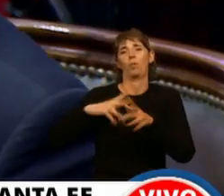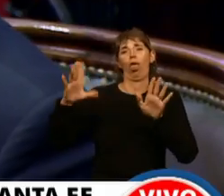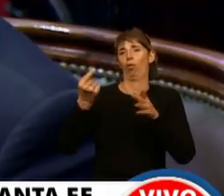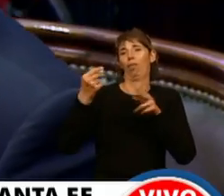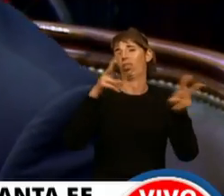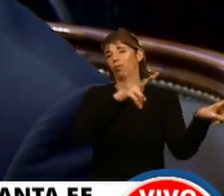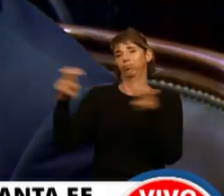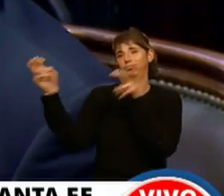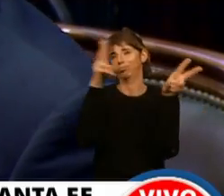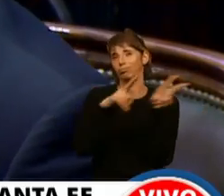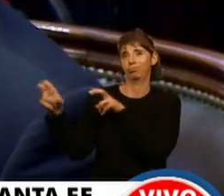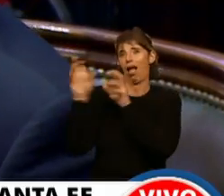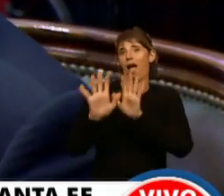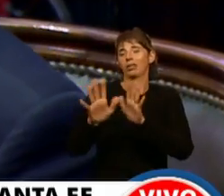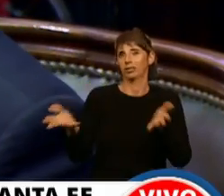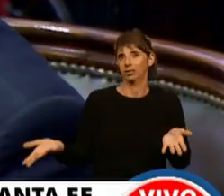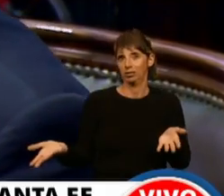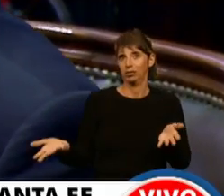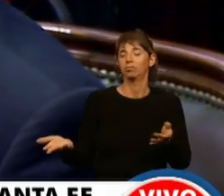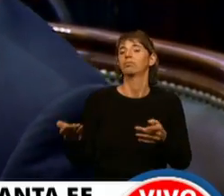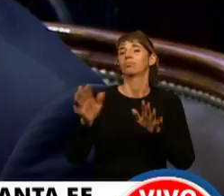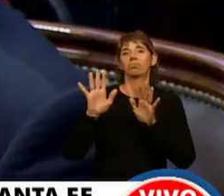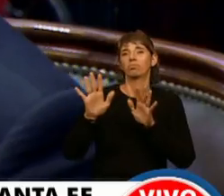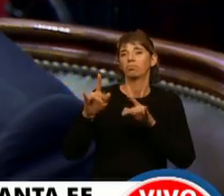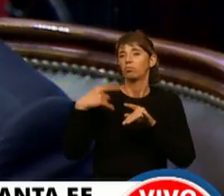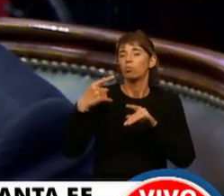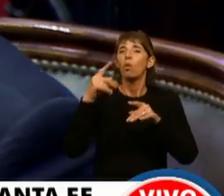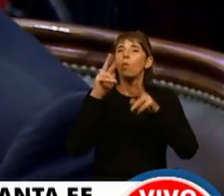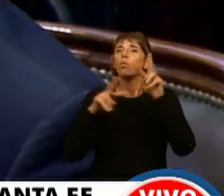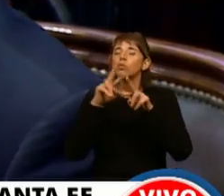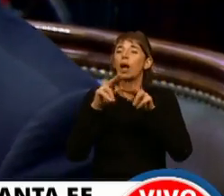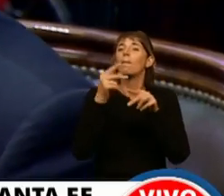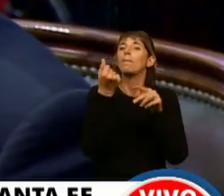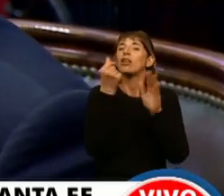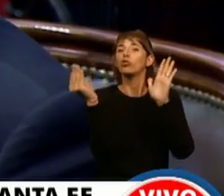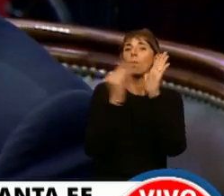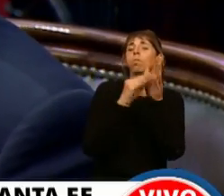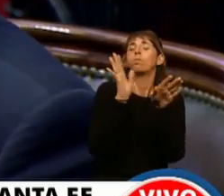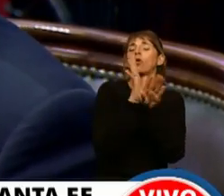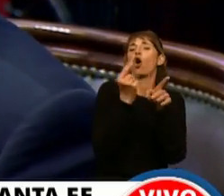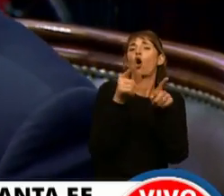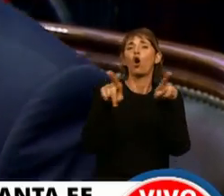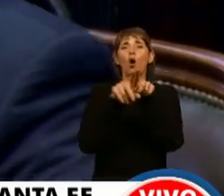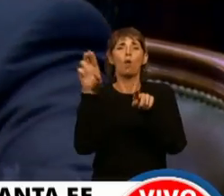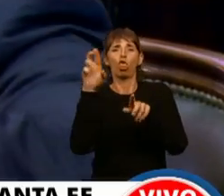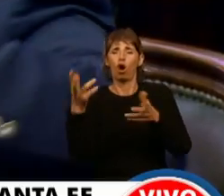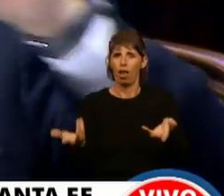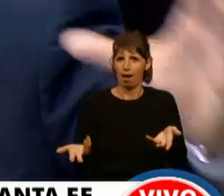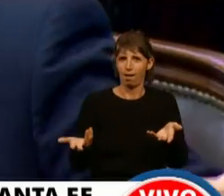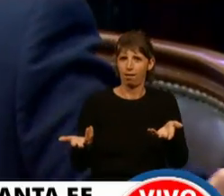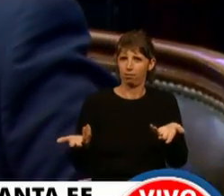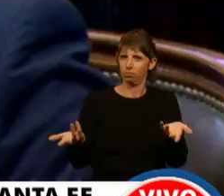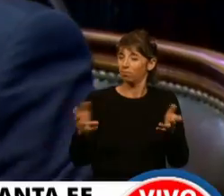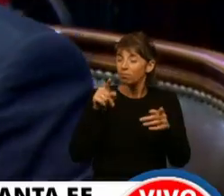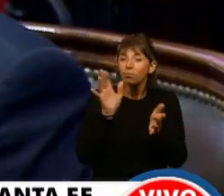en grandes valorizaciones financieras en dolarización de tarifas y que como gran